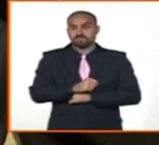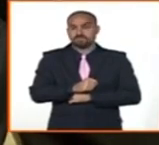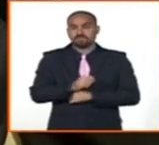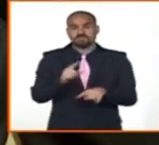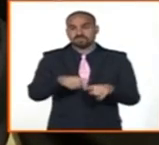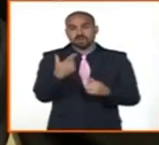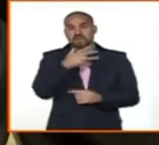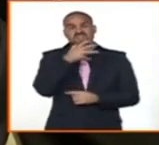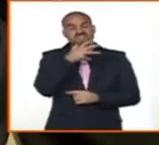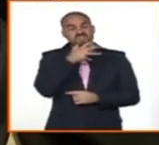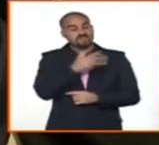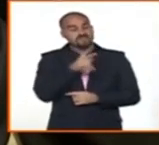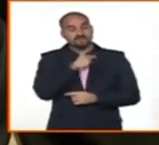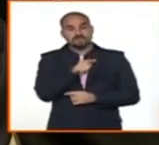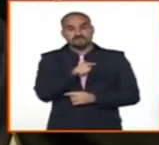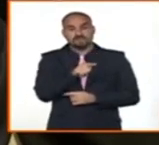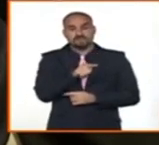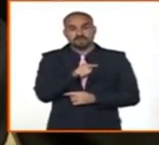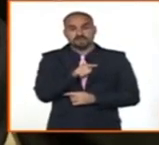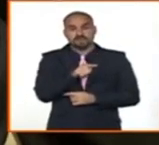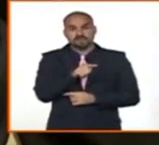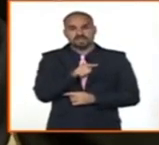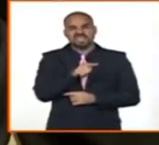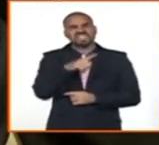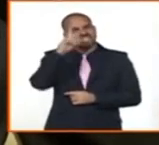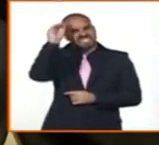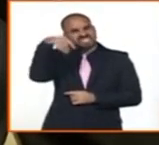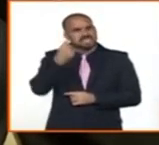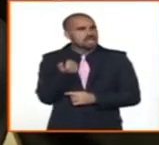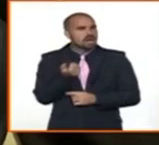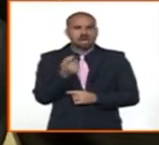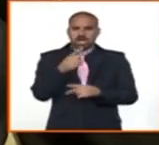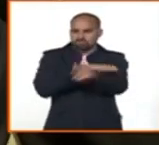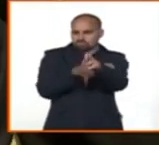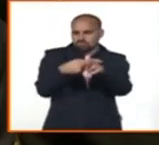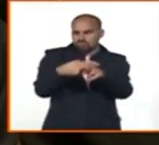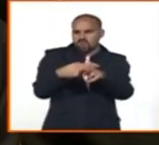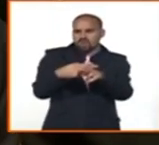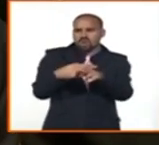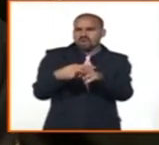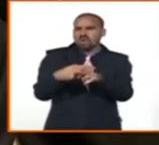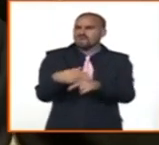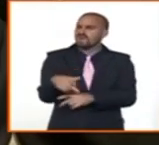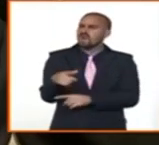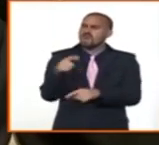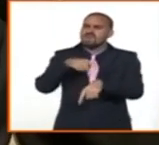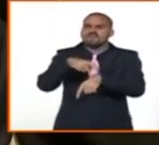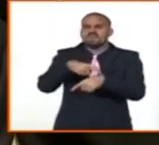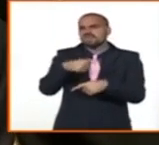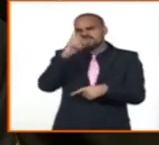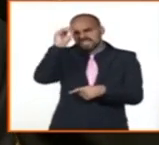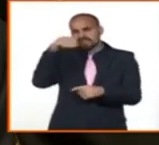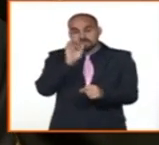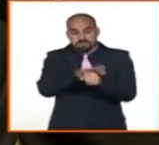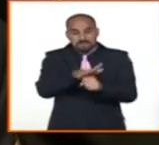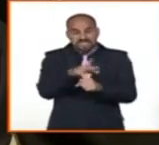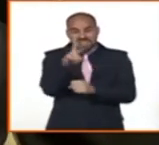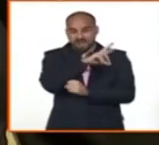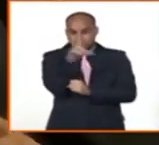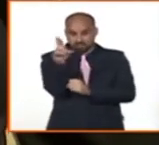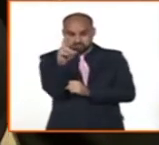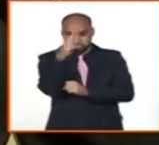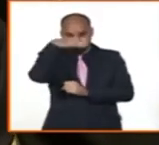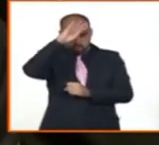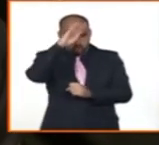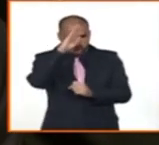poder entender el momento histórico en que se desarrolla la Revolución Cubana, pero hacerlo